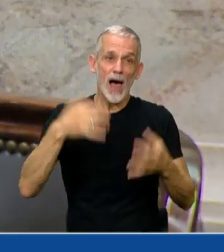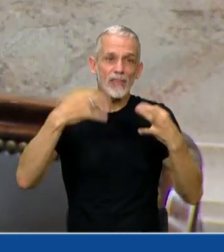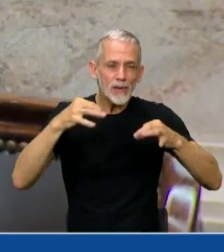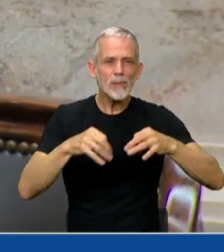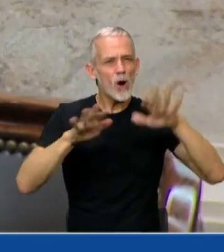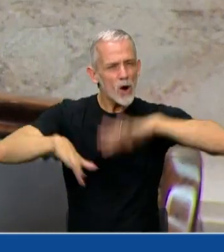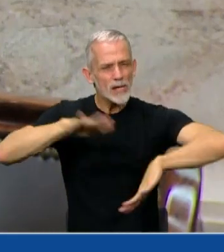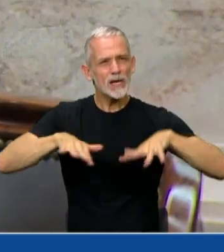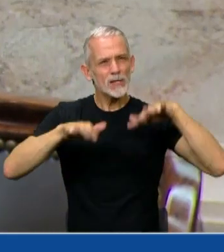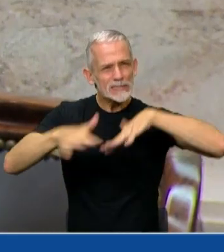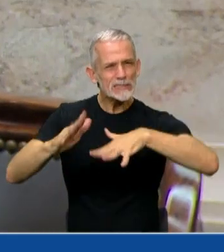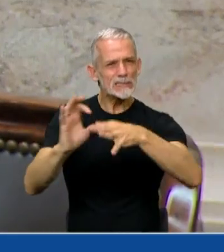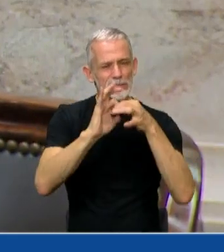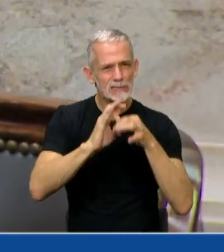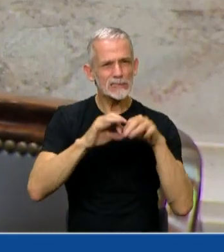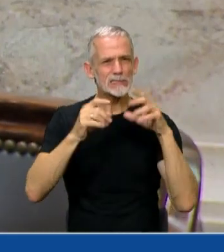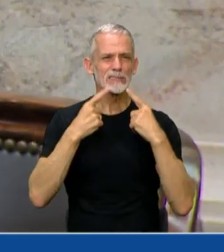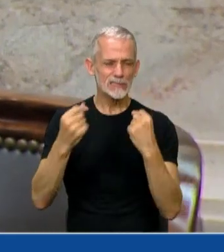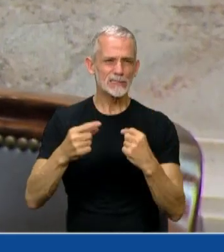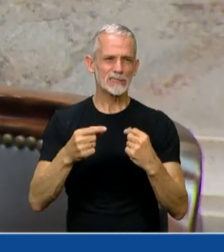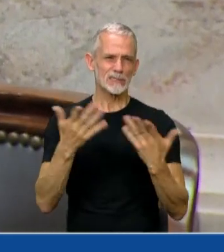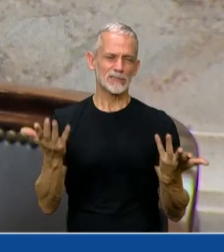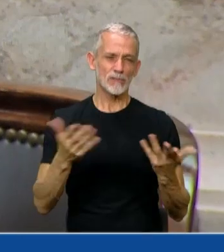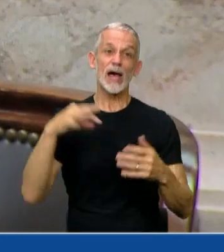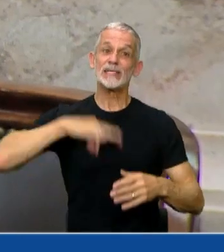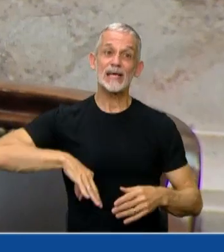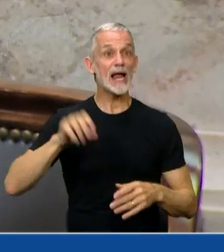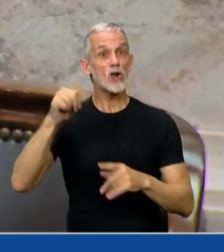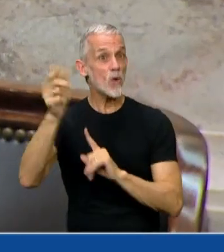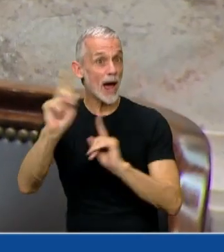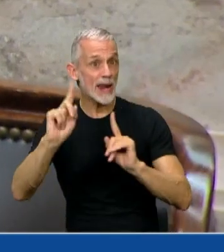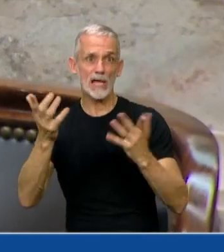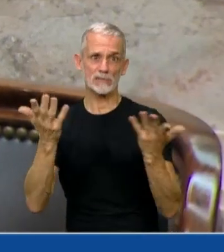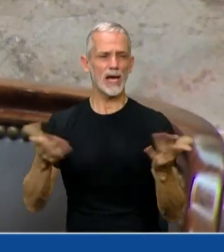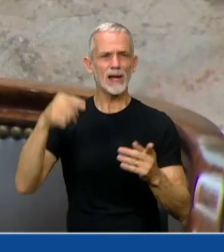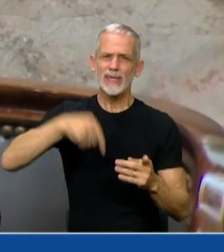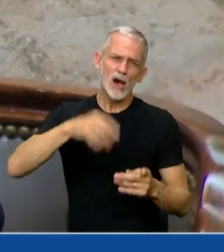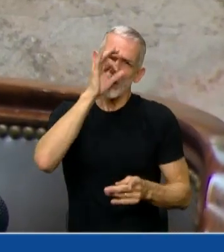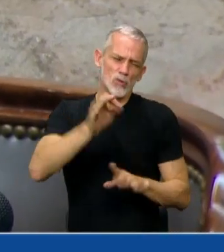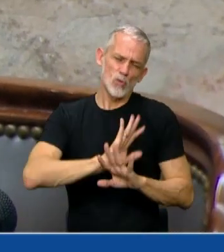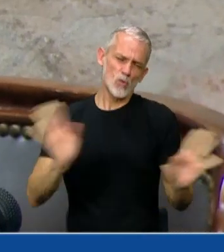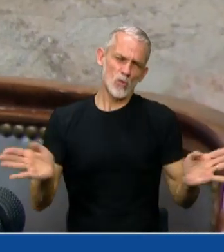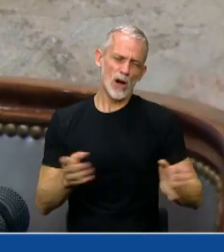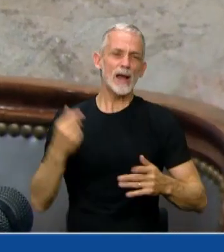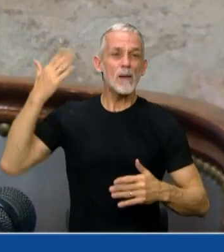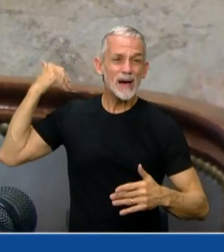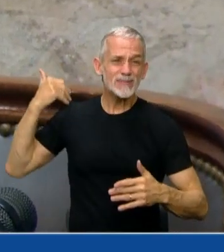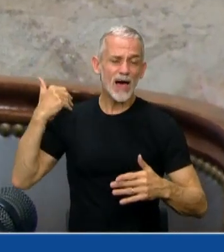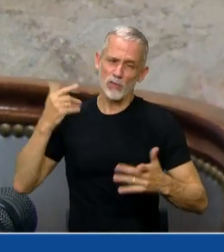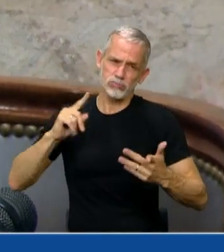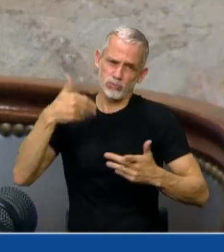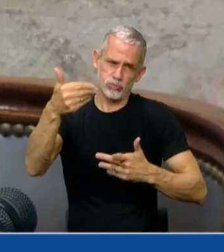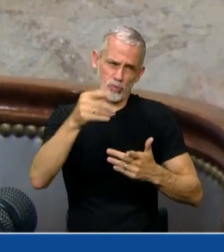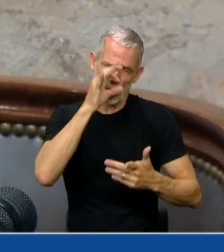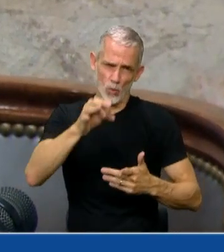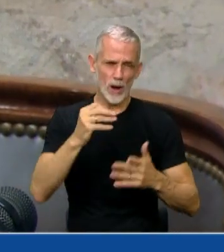seguir organizados y en ese sentido, el salario no es ganancia ni ahora, ni en el pasado,